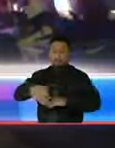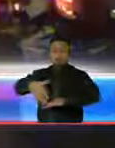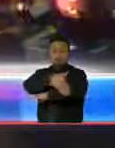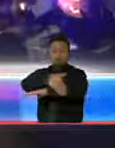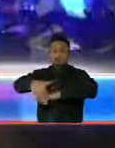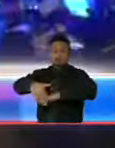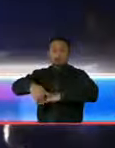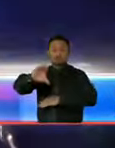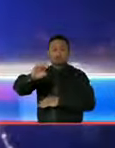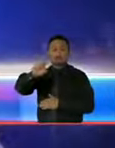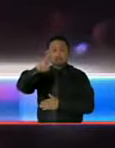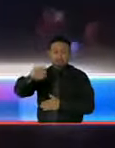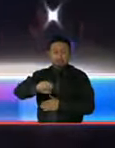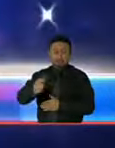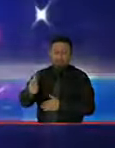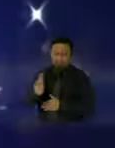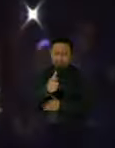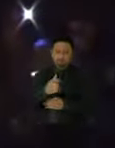en el Carmen Manaví.